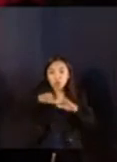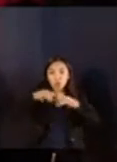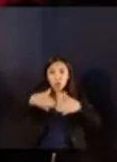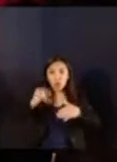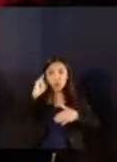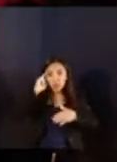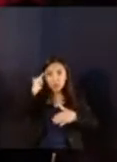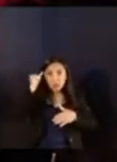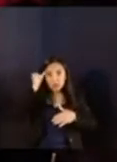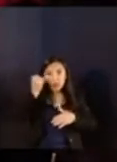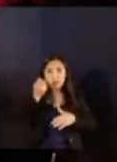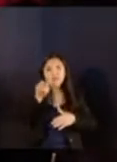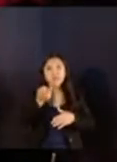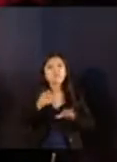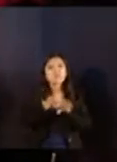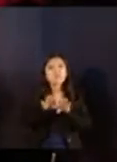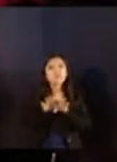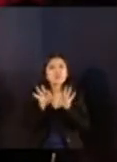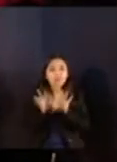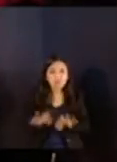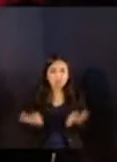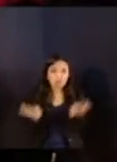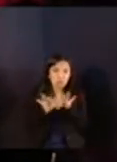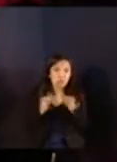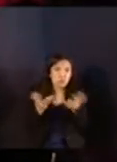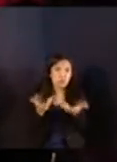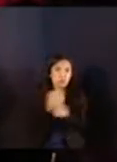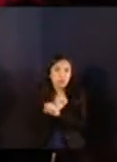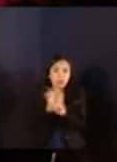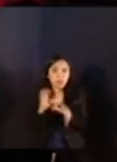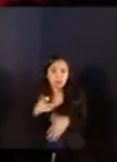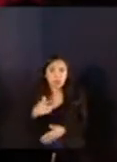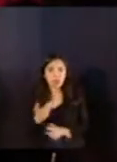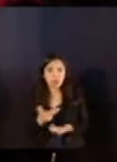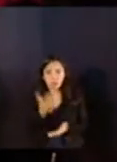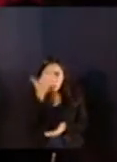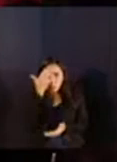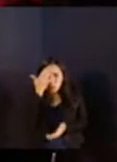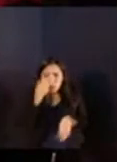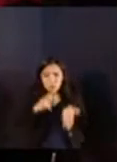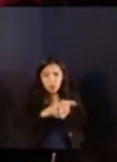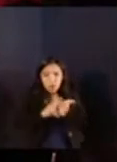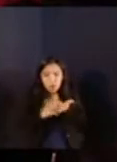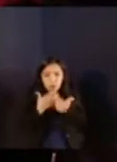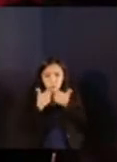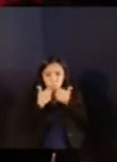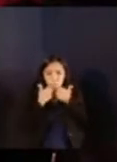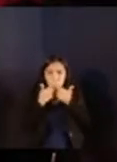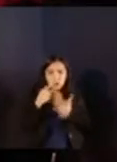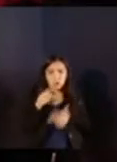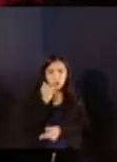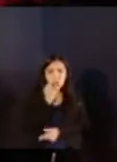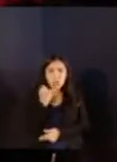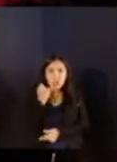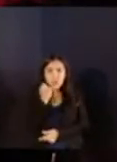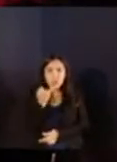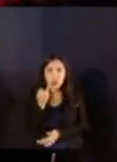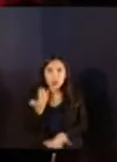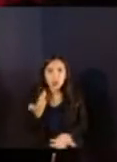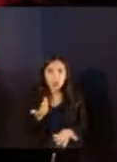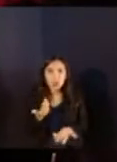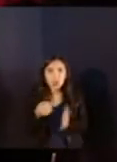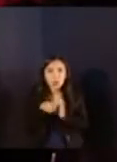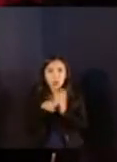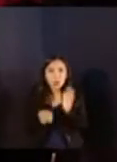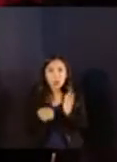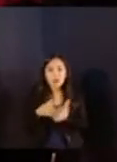sentido de la importancia que tiene conocer y valorar las lenguas como son, como sucede en el caso del